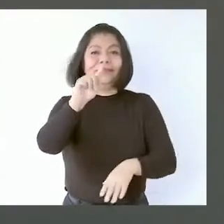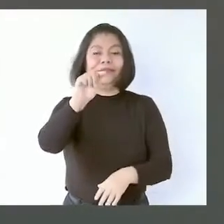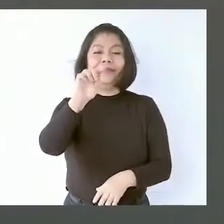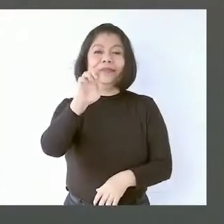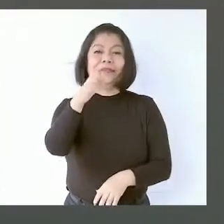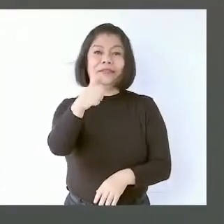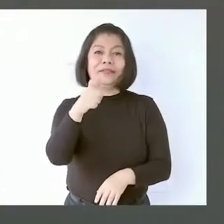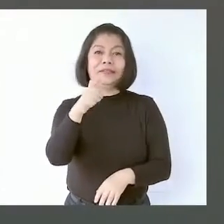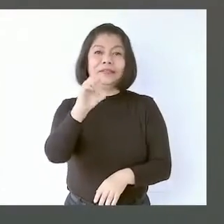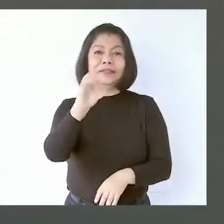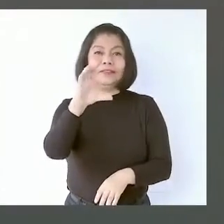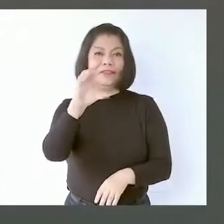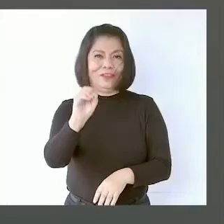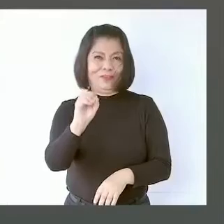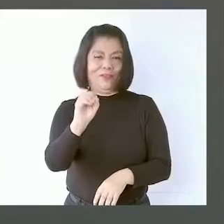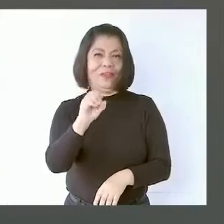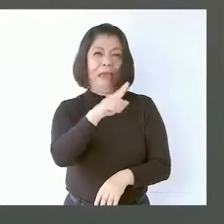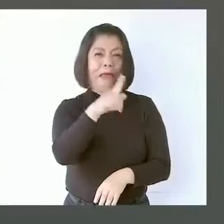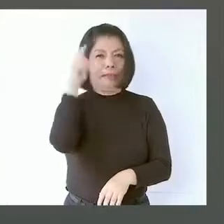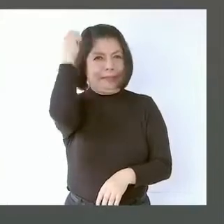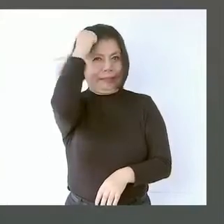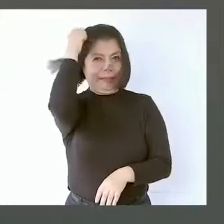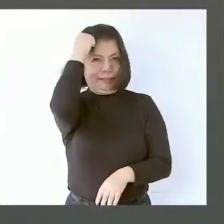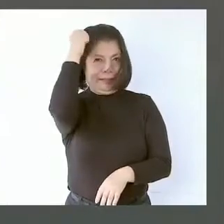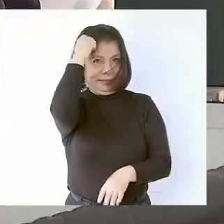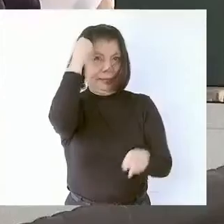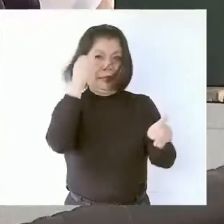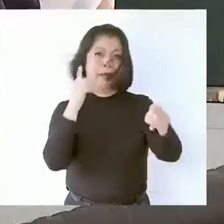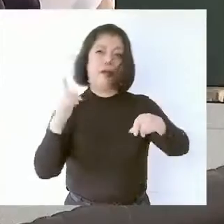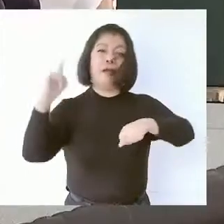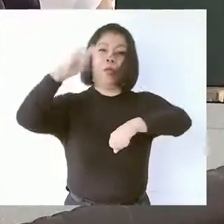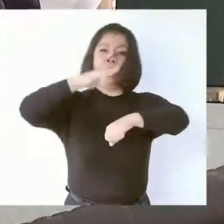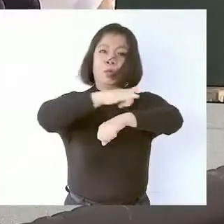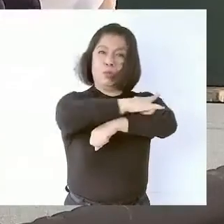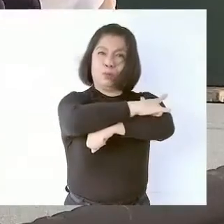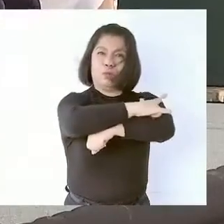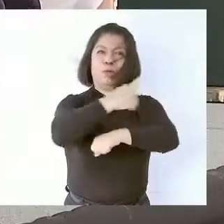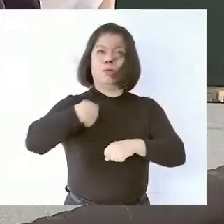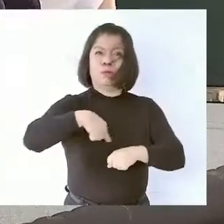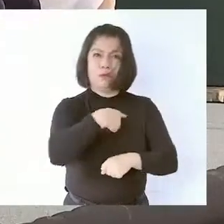se estimaba que la obra iba a costar